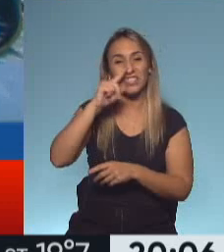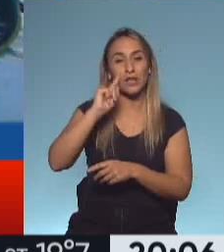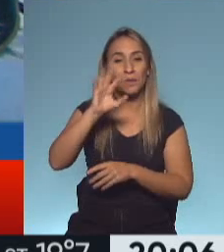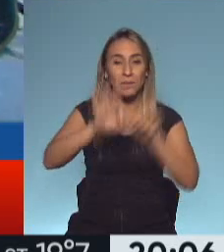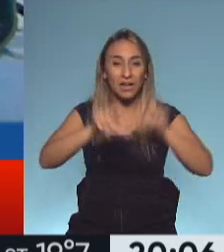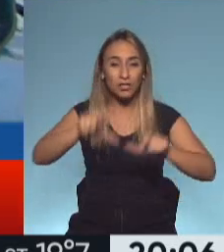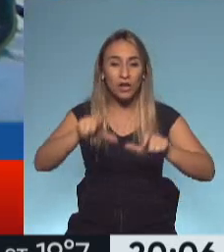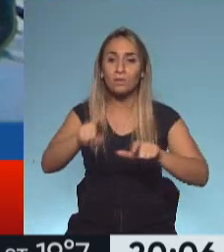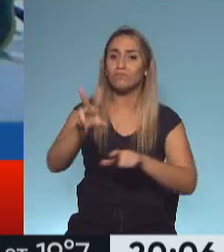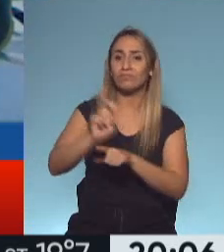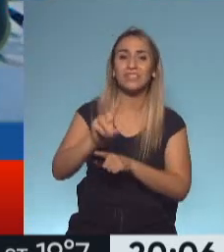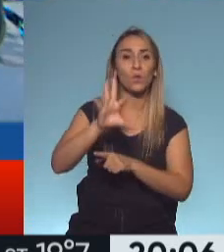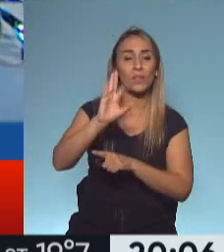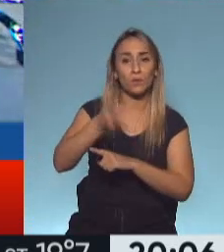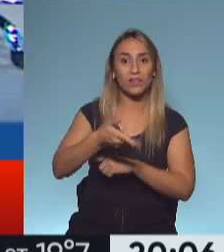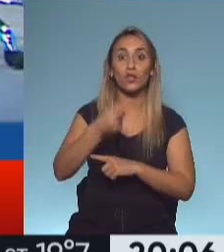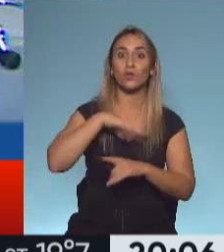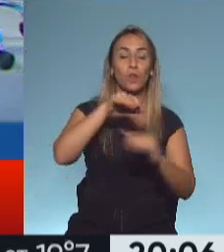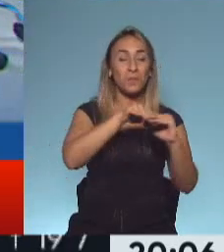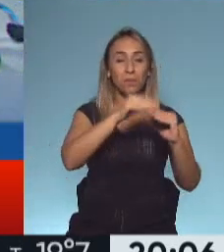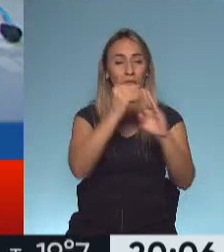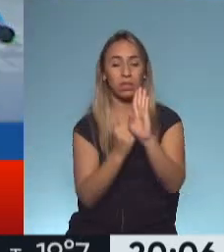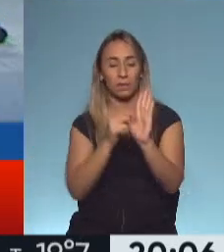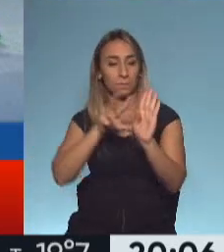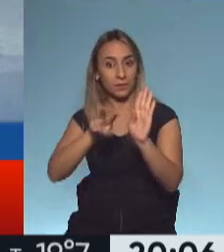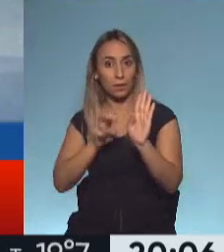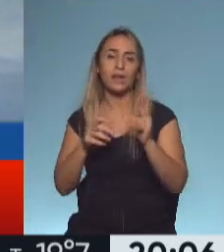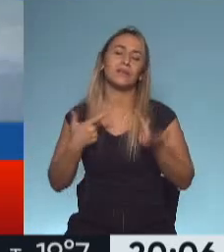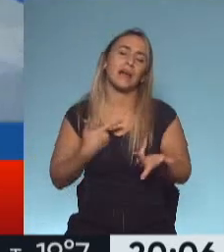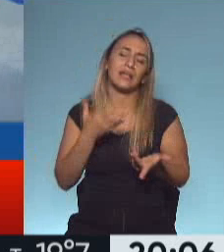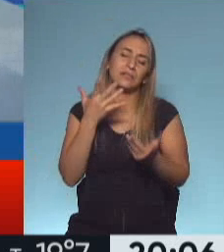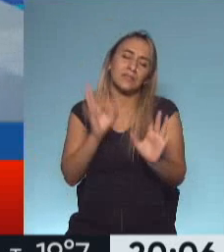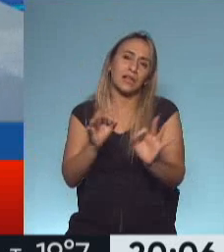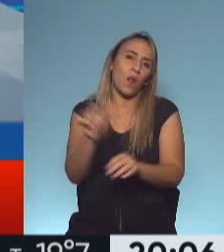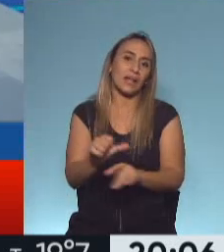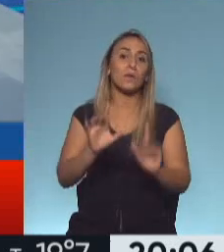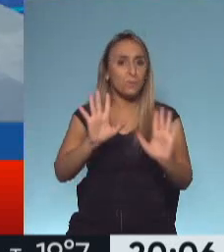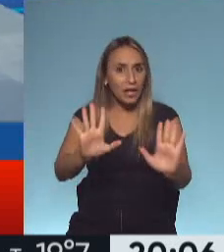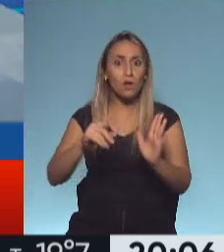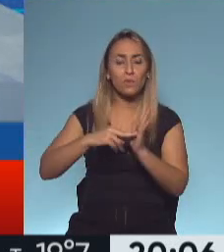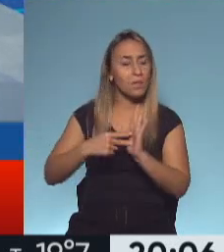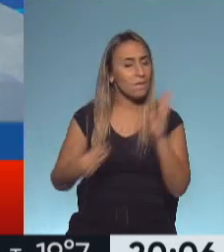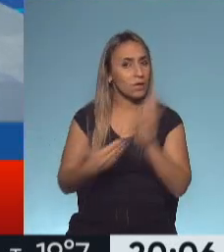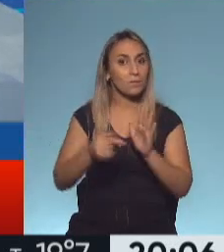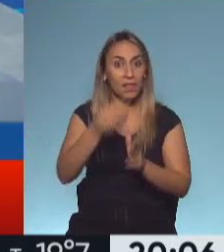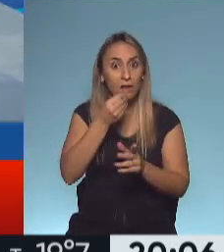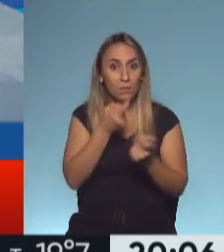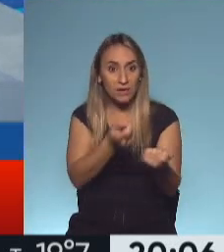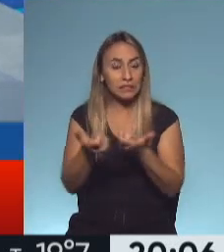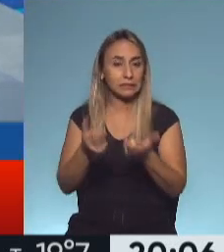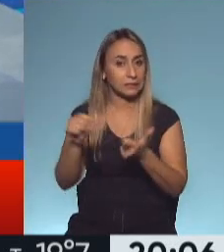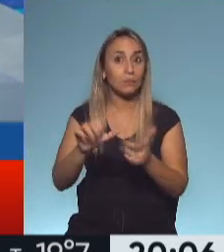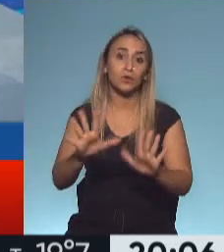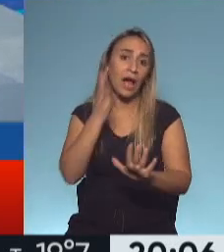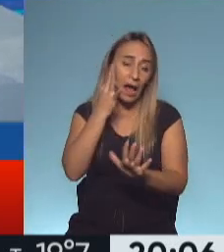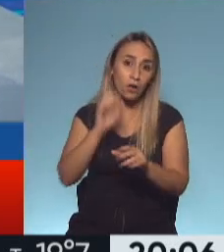el 50% del salario mínimo. Es un avance, es claro que hay dificultades y que el precio de los alimentos es el problema más grave, pero es un avance en el bolsillo de los